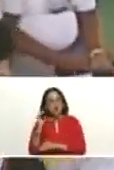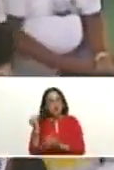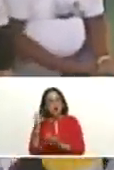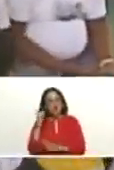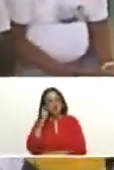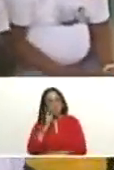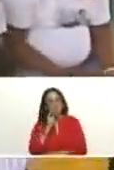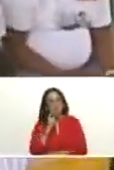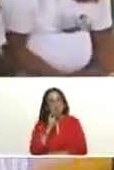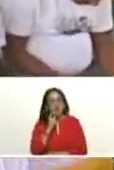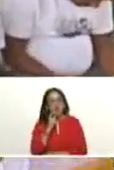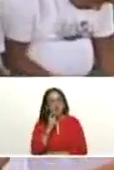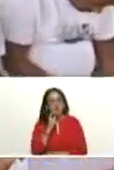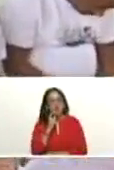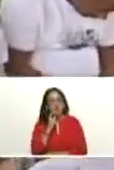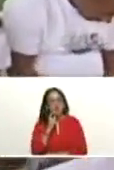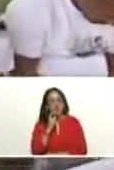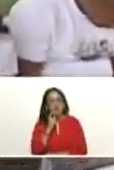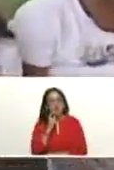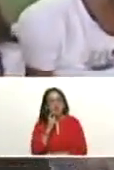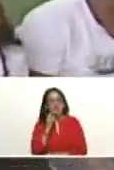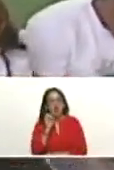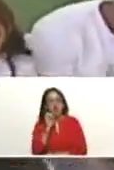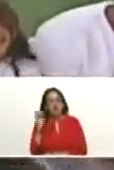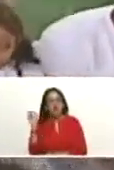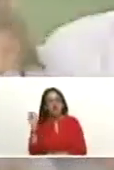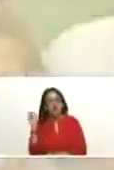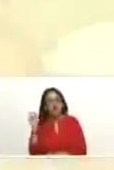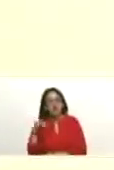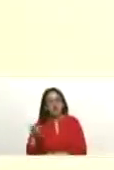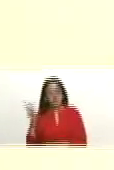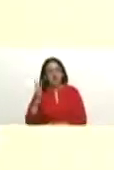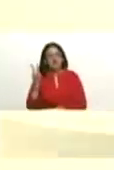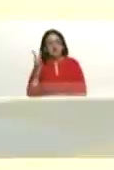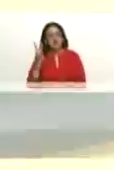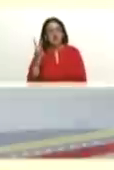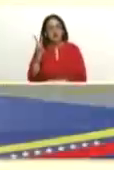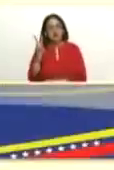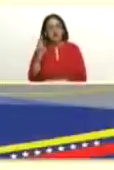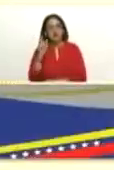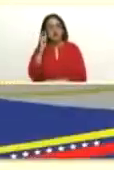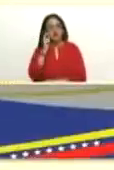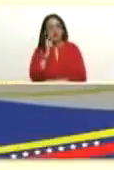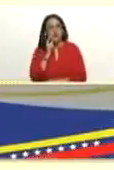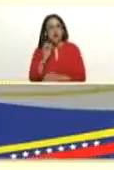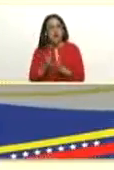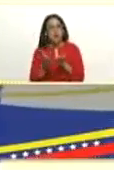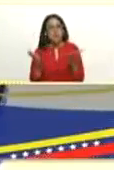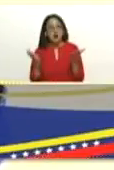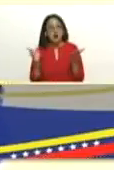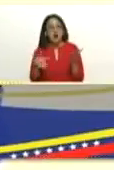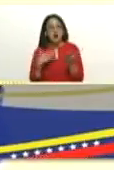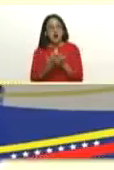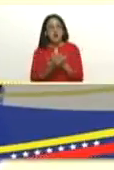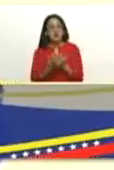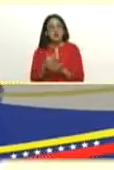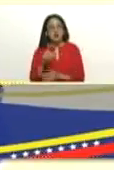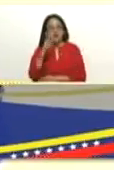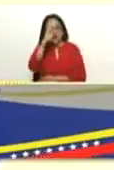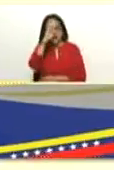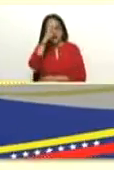ya, a la esquina oriental terrestre de Venezuela. De Sucre, Cumaná, hasta la ciudad de